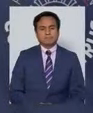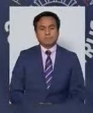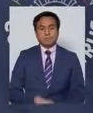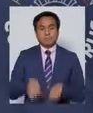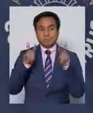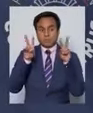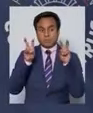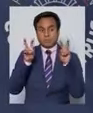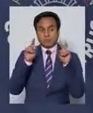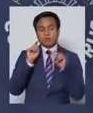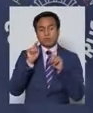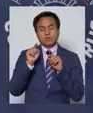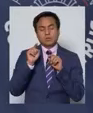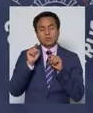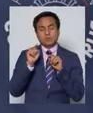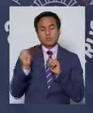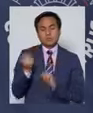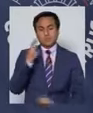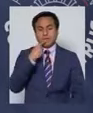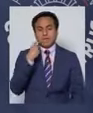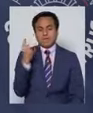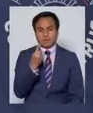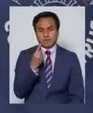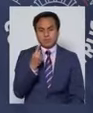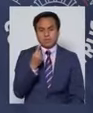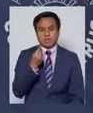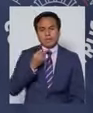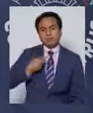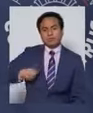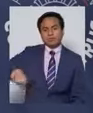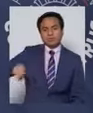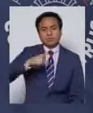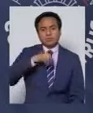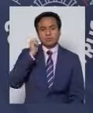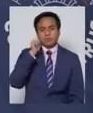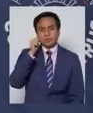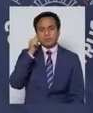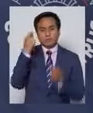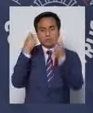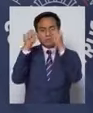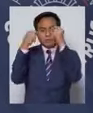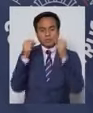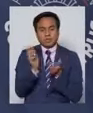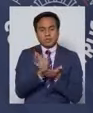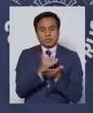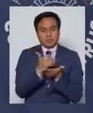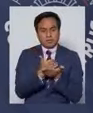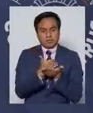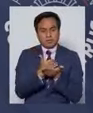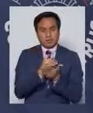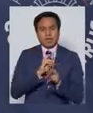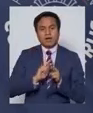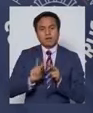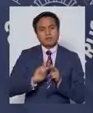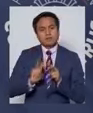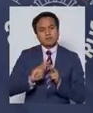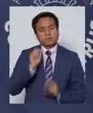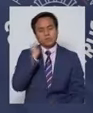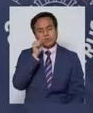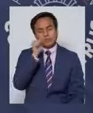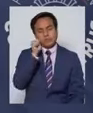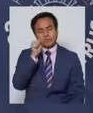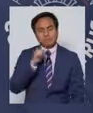Con respecto a su primera pregunta, nosotros todos los días evaluamos las estrategias que estamos haciendo